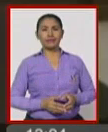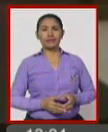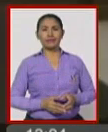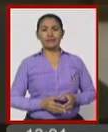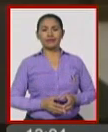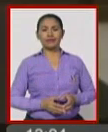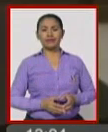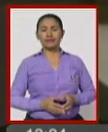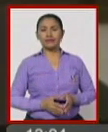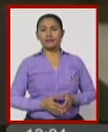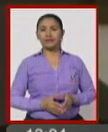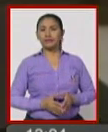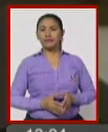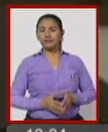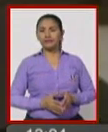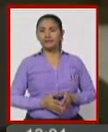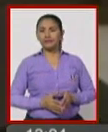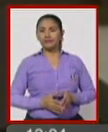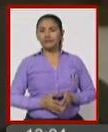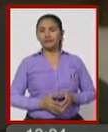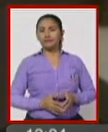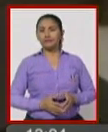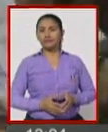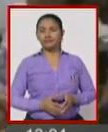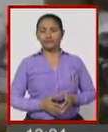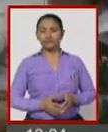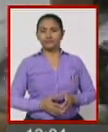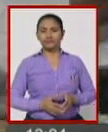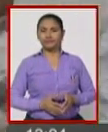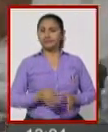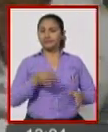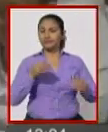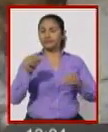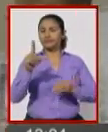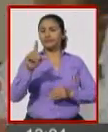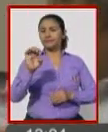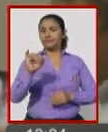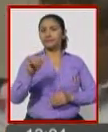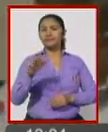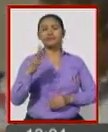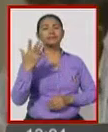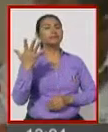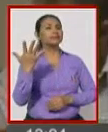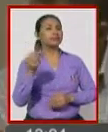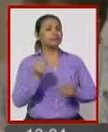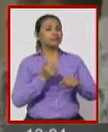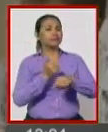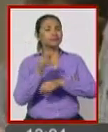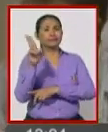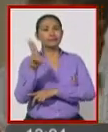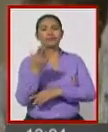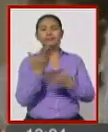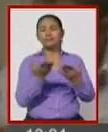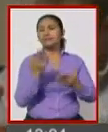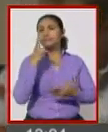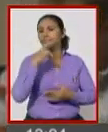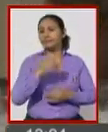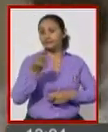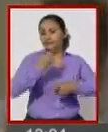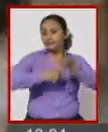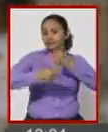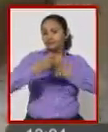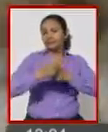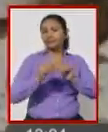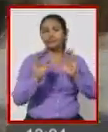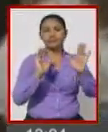Para ser más sinceros, sospechosamente oportuno. Se remarcó que Leyes está imputado por 5 delitos: uso indebido de influencias,